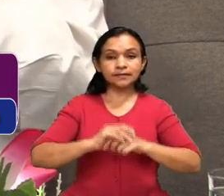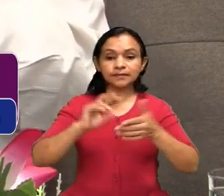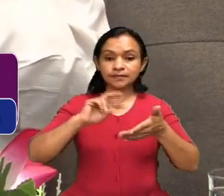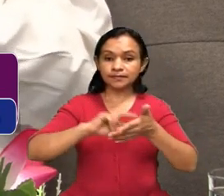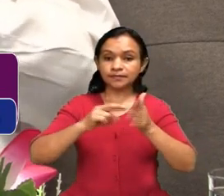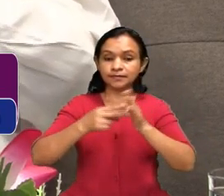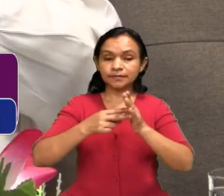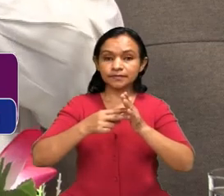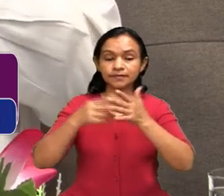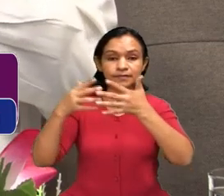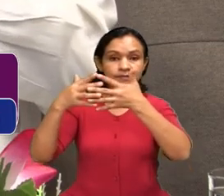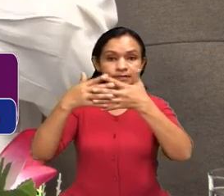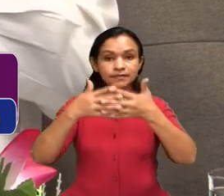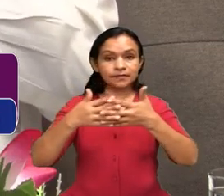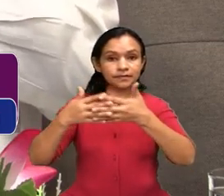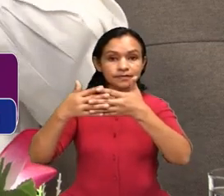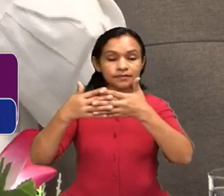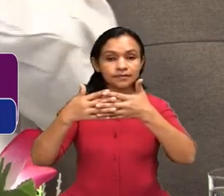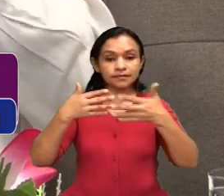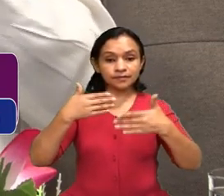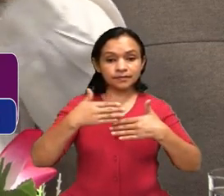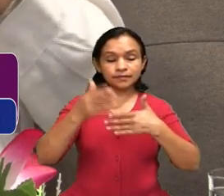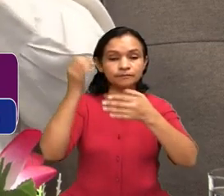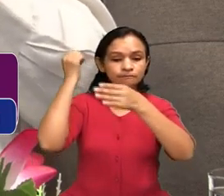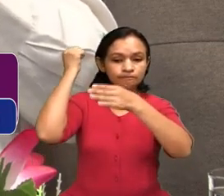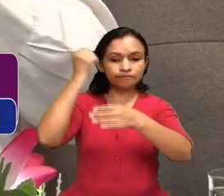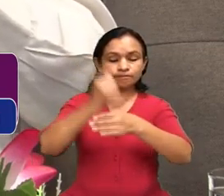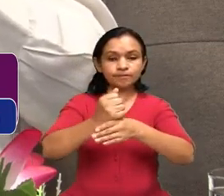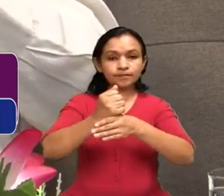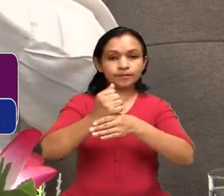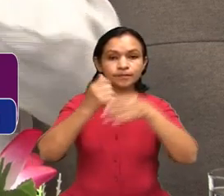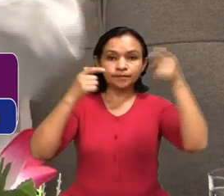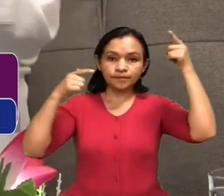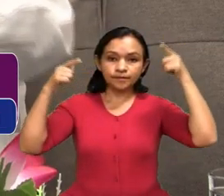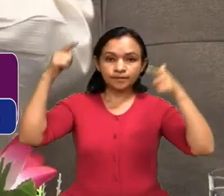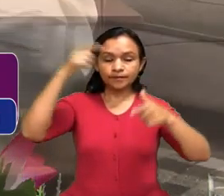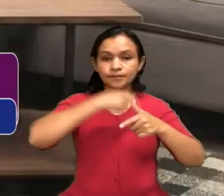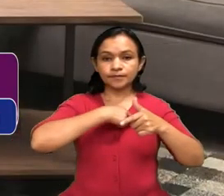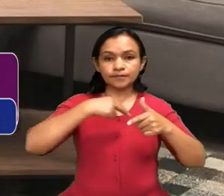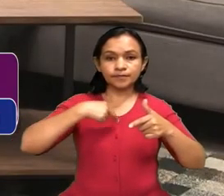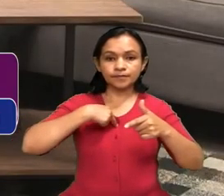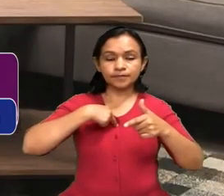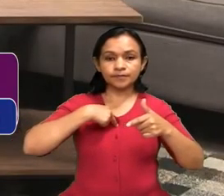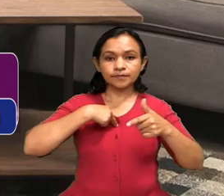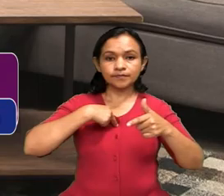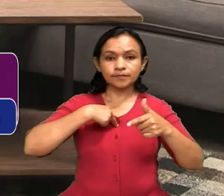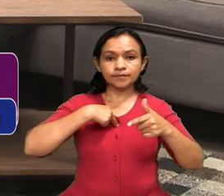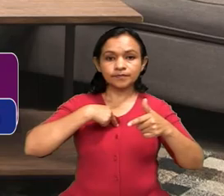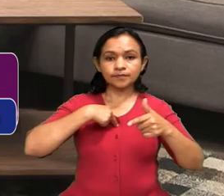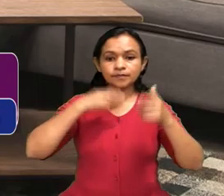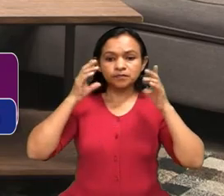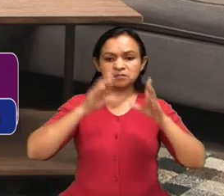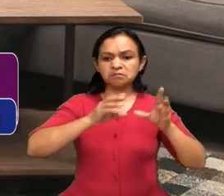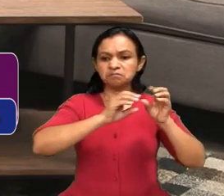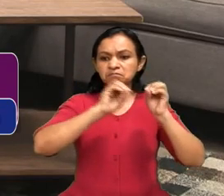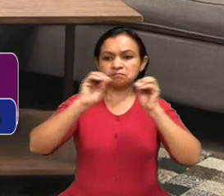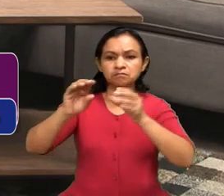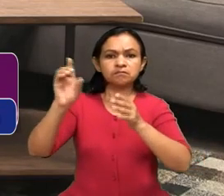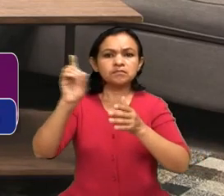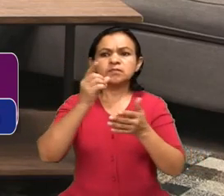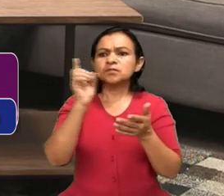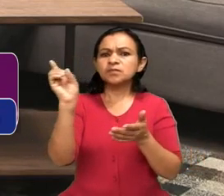que el imperio, cuando manda matar a Sandino, hace desaparecer su cuerpo. ¿Y por